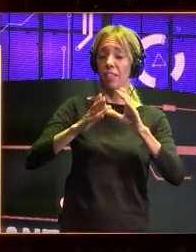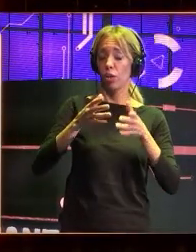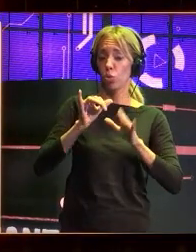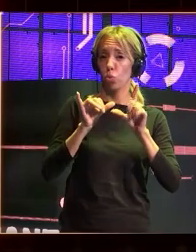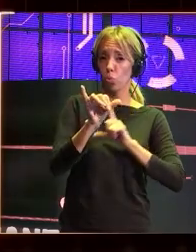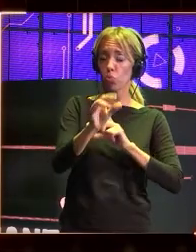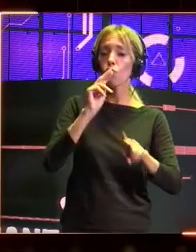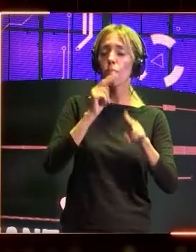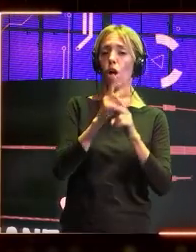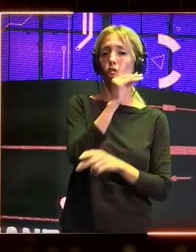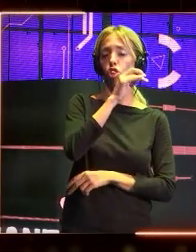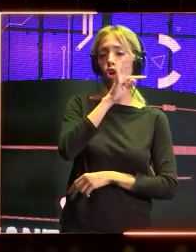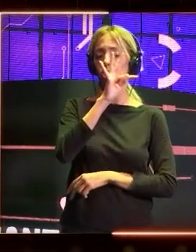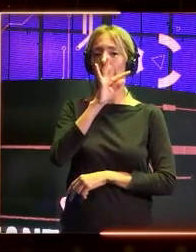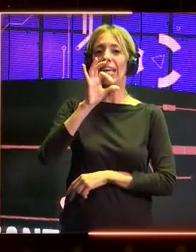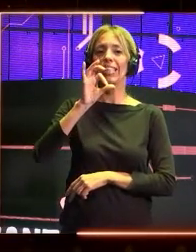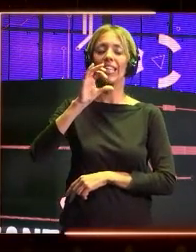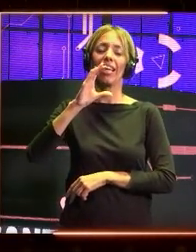YouTube